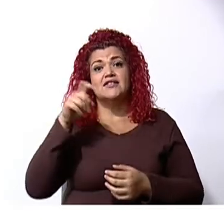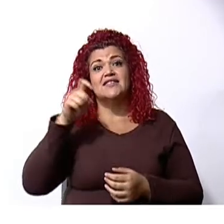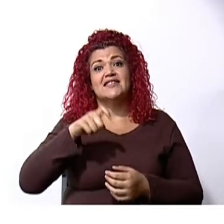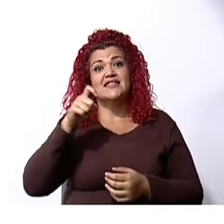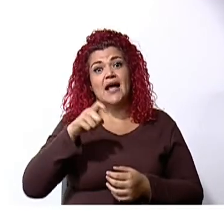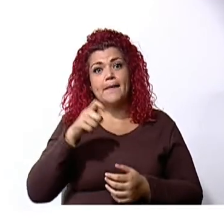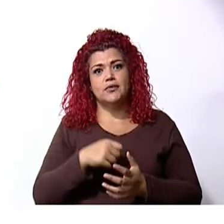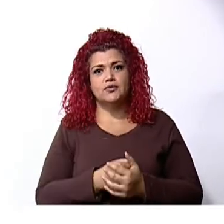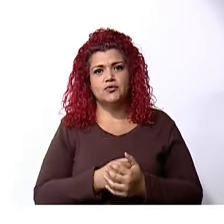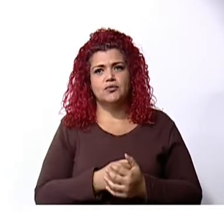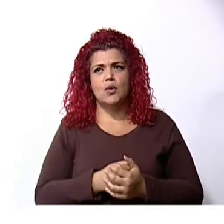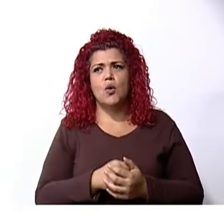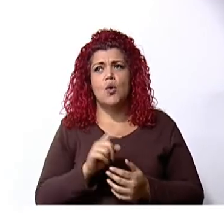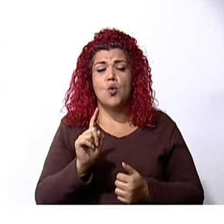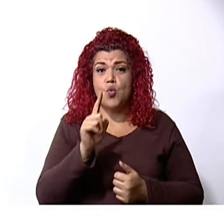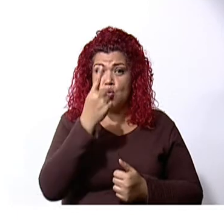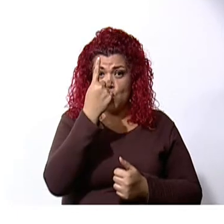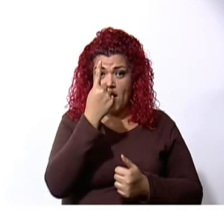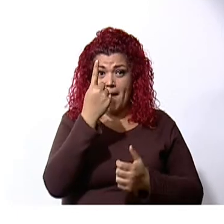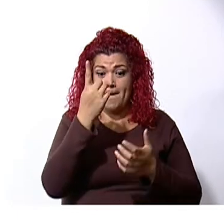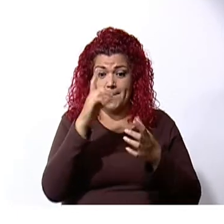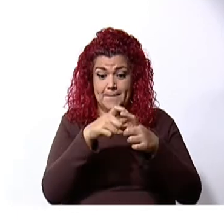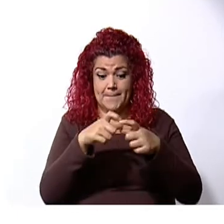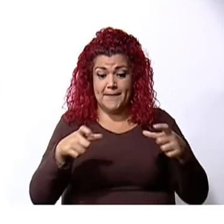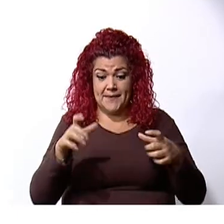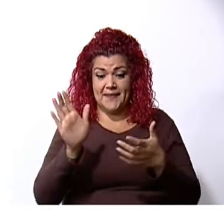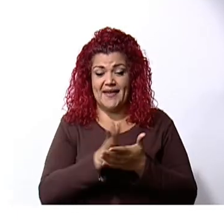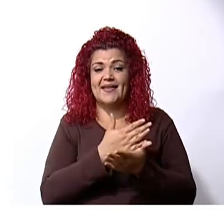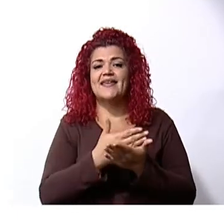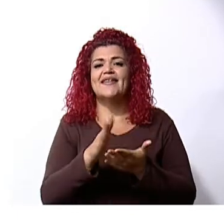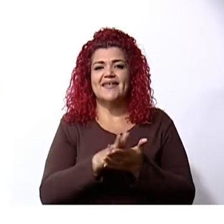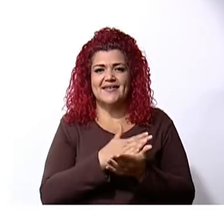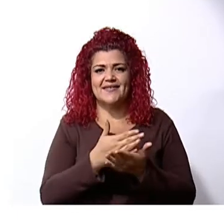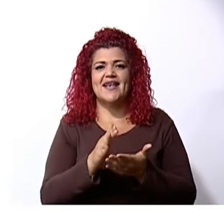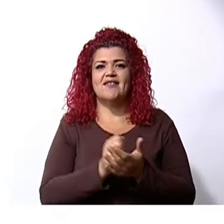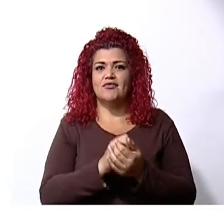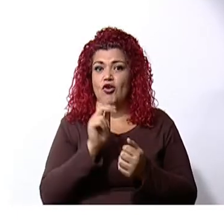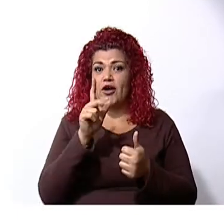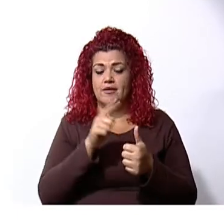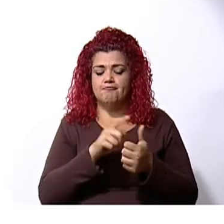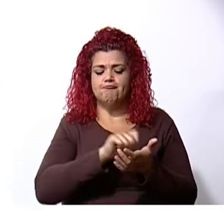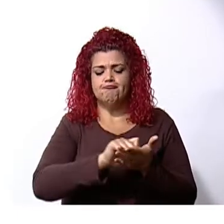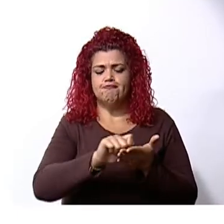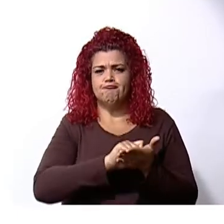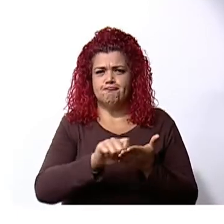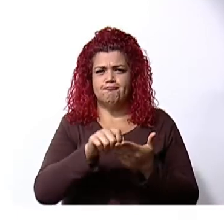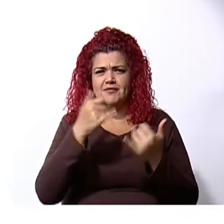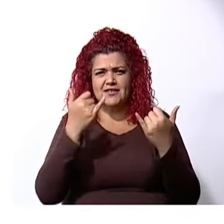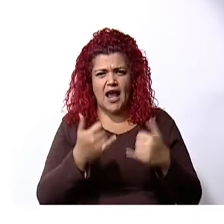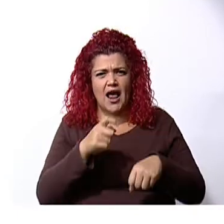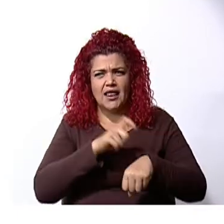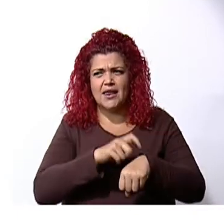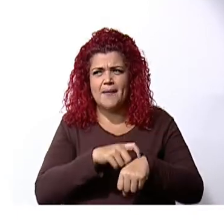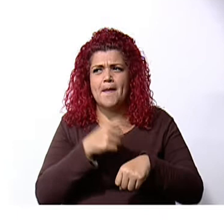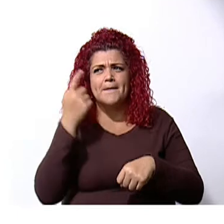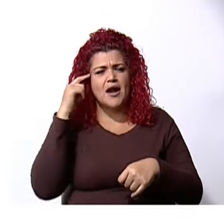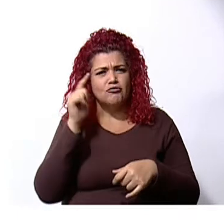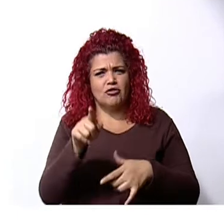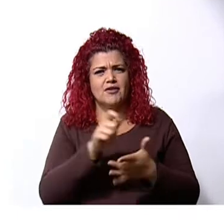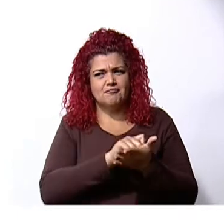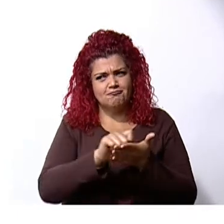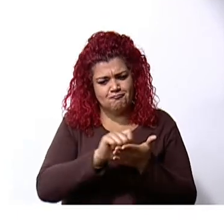necesitar una barra de mantequilla. ¿Ok? Anoten. Este es el momento para que